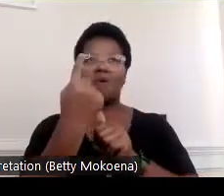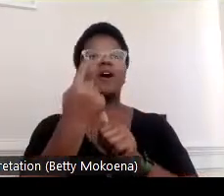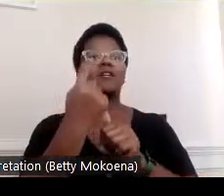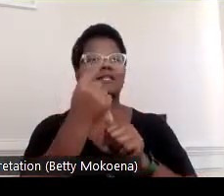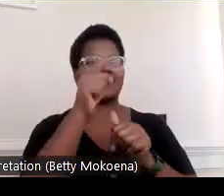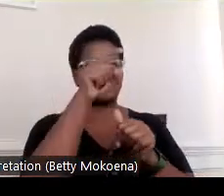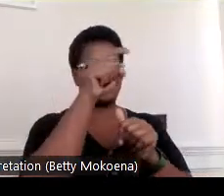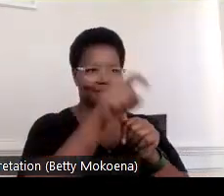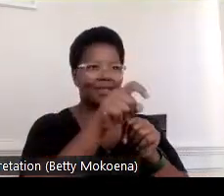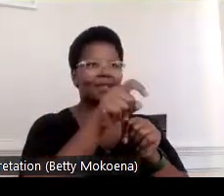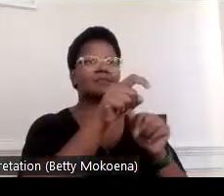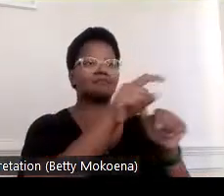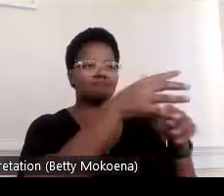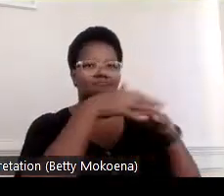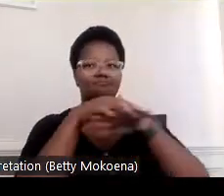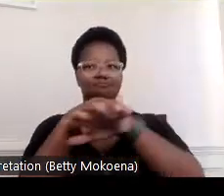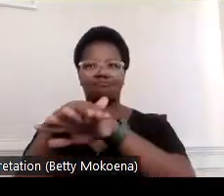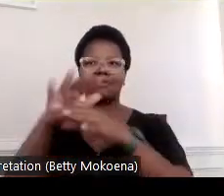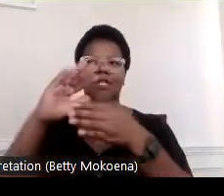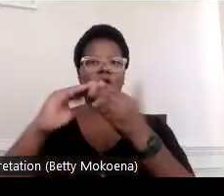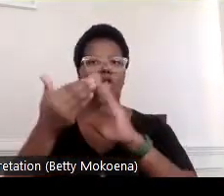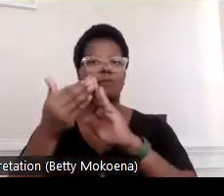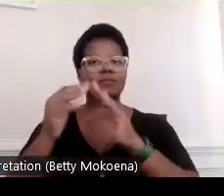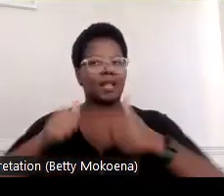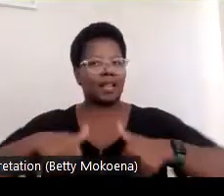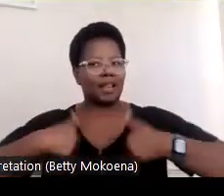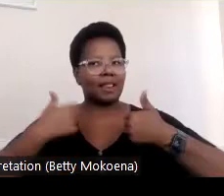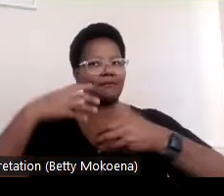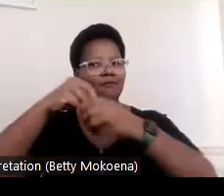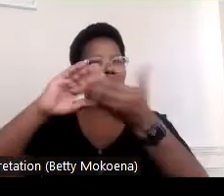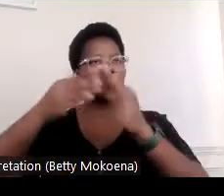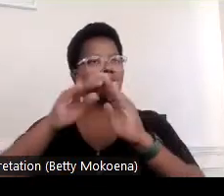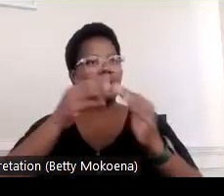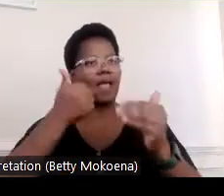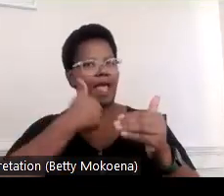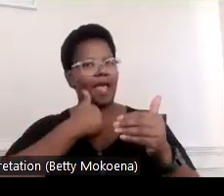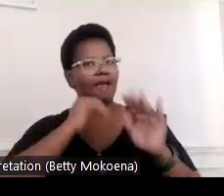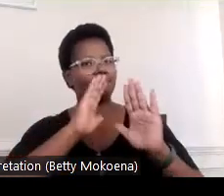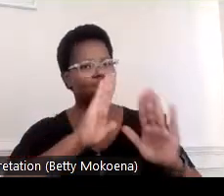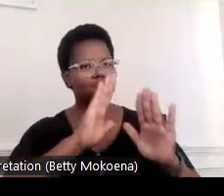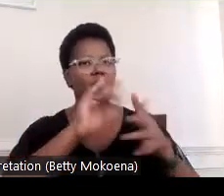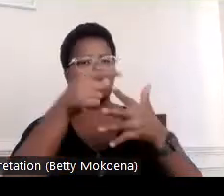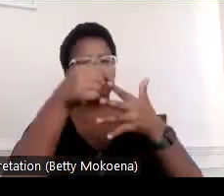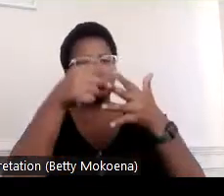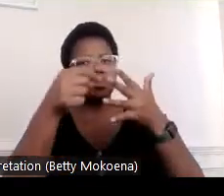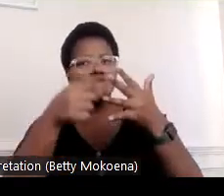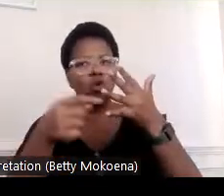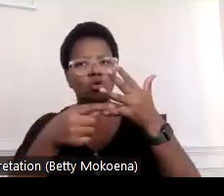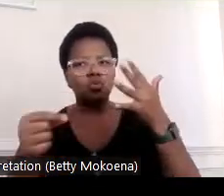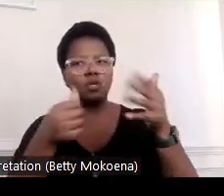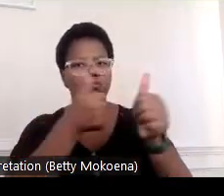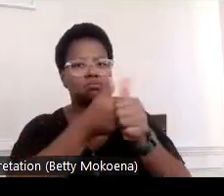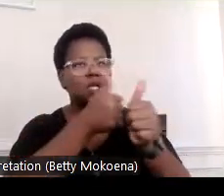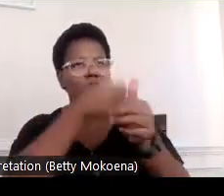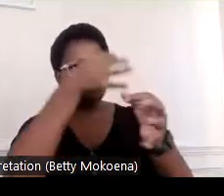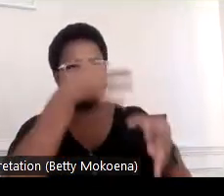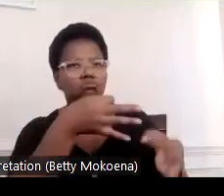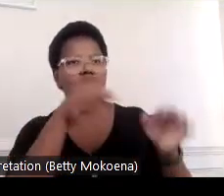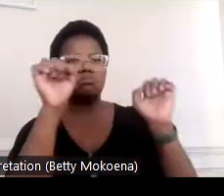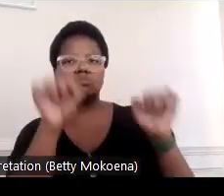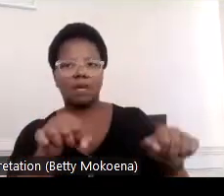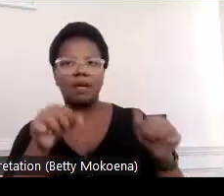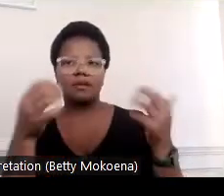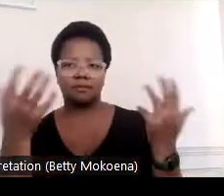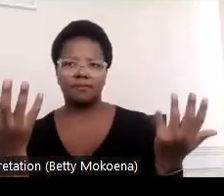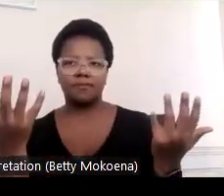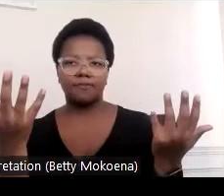dijeron Bueno todos todos a la comunidad tiene derecho de vivir donde quieren tienen el derecho a sus elecciones y las